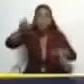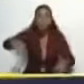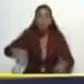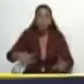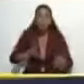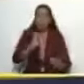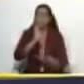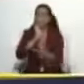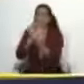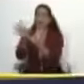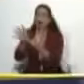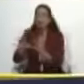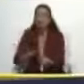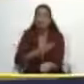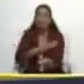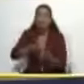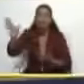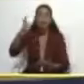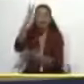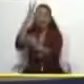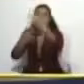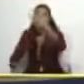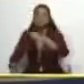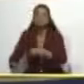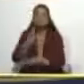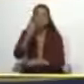pote por haber traicionado al pueblo.